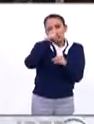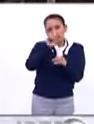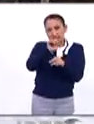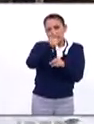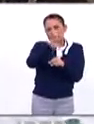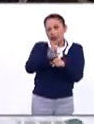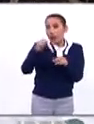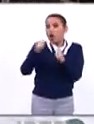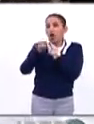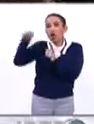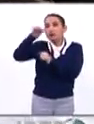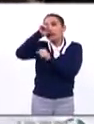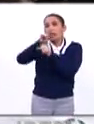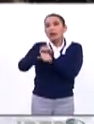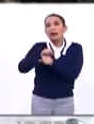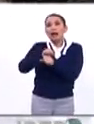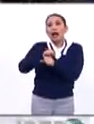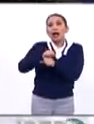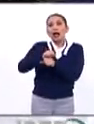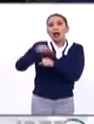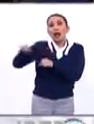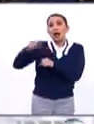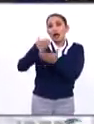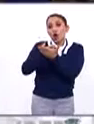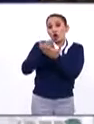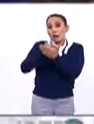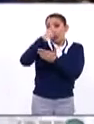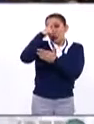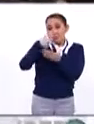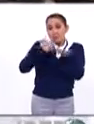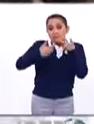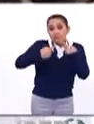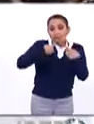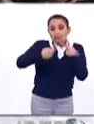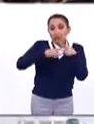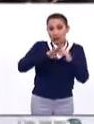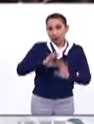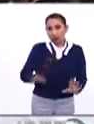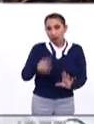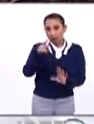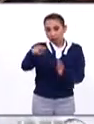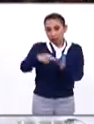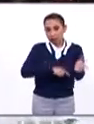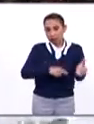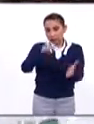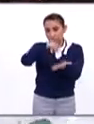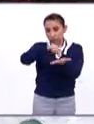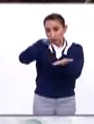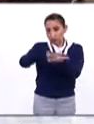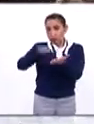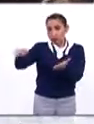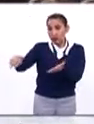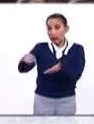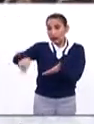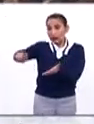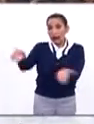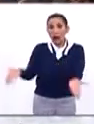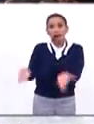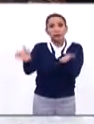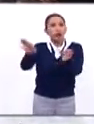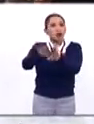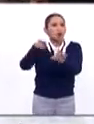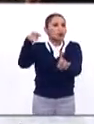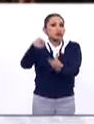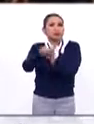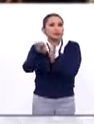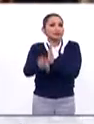de Relaciones Exteriores con la Secretaría de Economía de México, y de esta forma firmar contratos que impulsen en